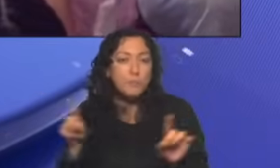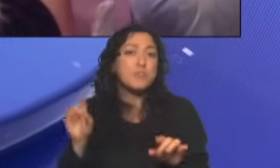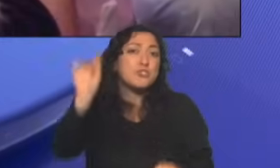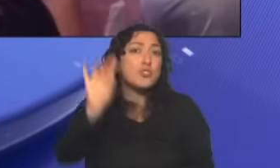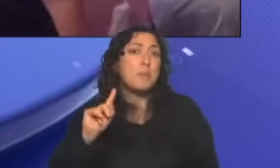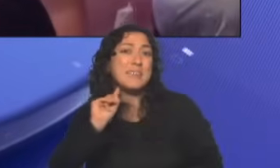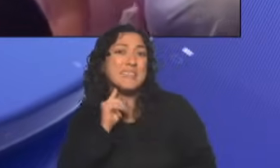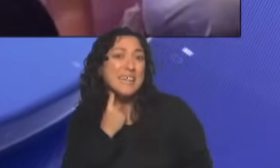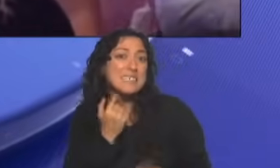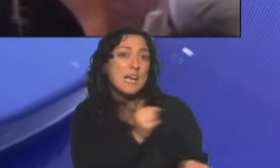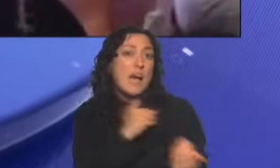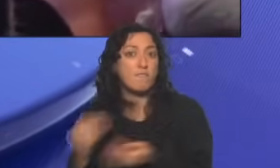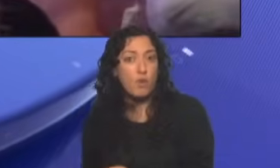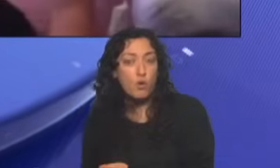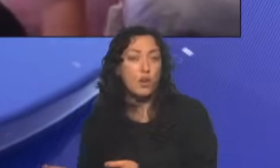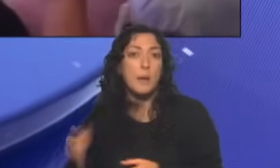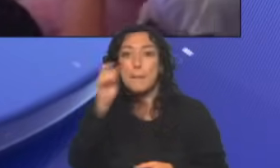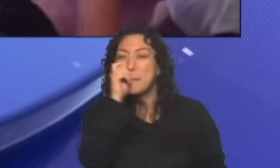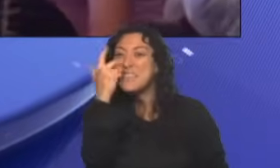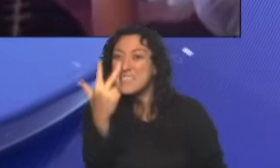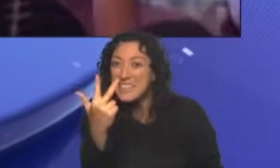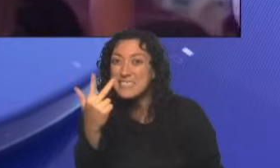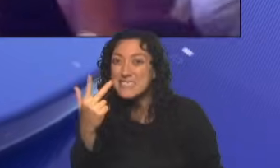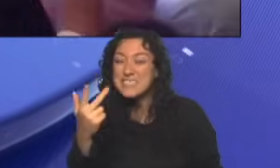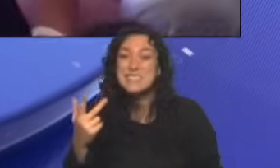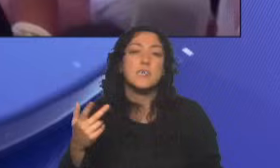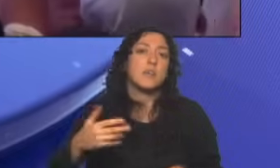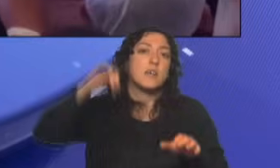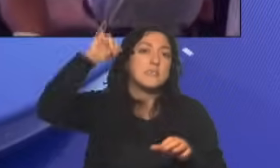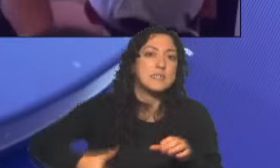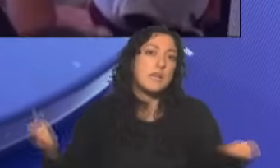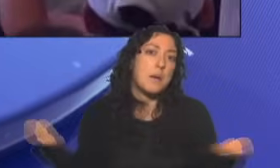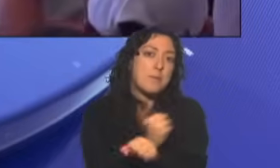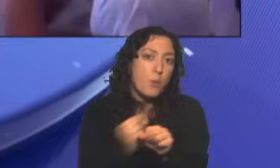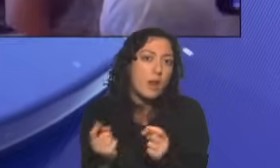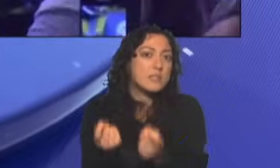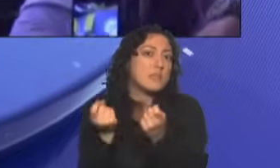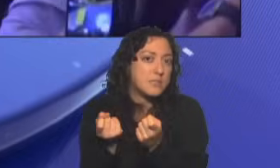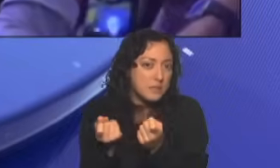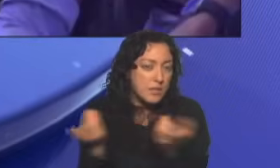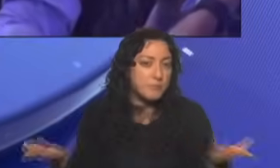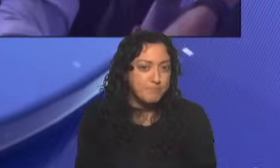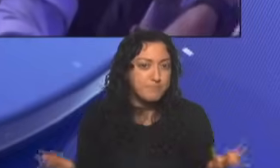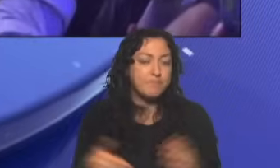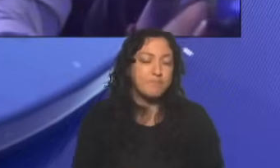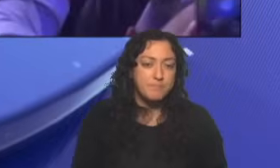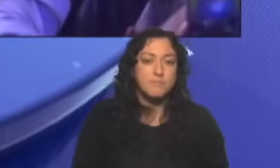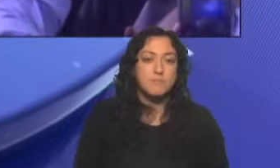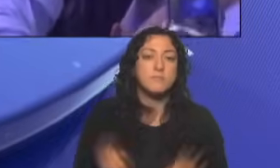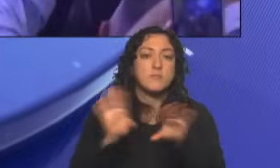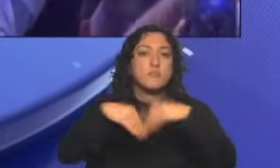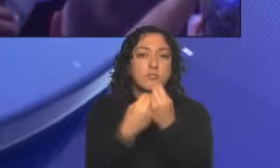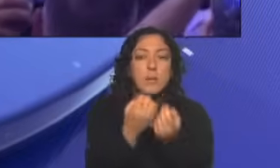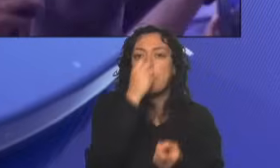que conseguir unos 23 para lograr el apoyo mayoritario. Y el bloque este de